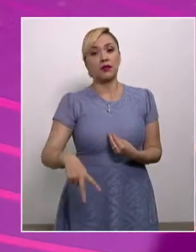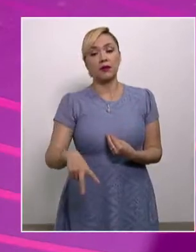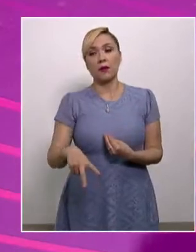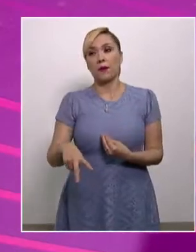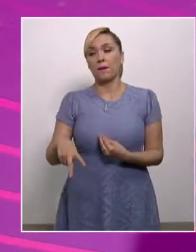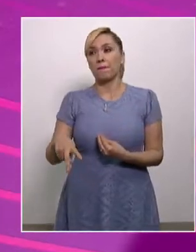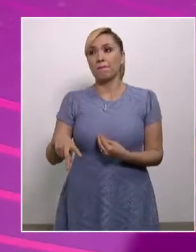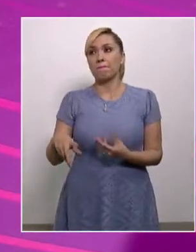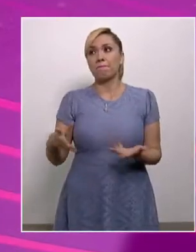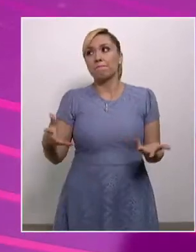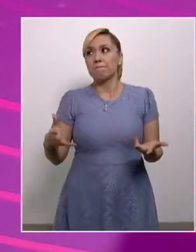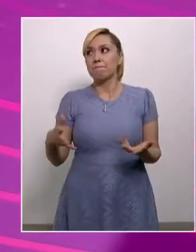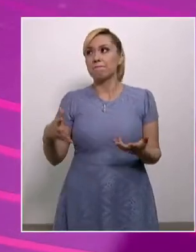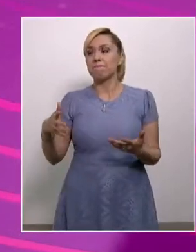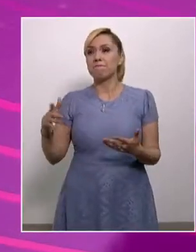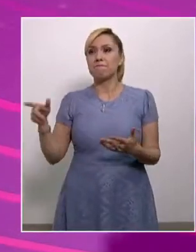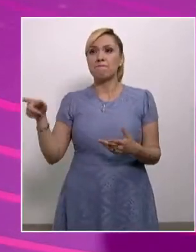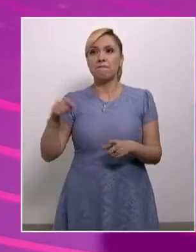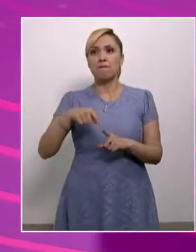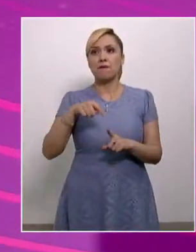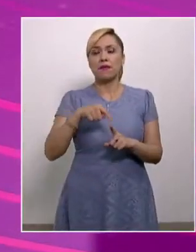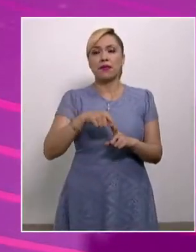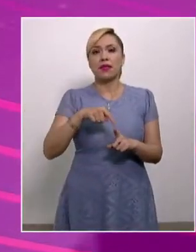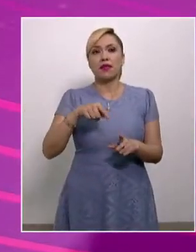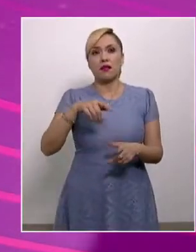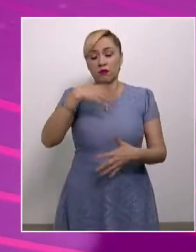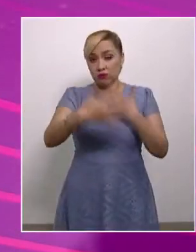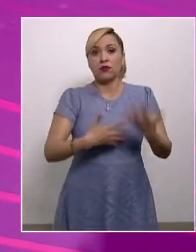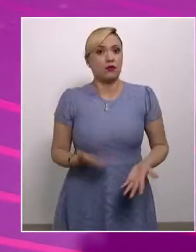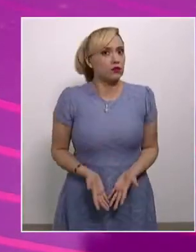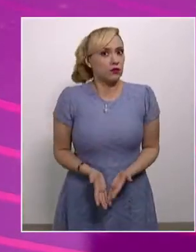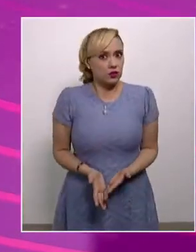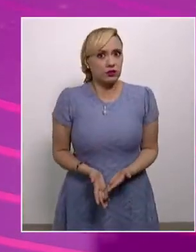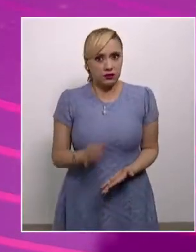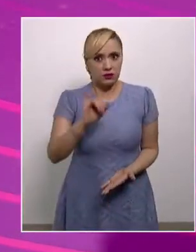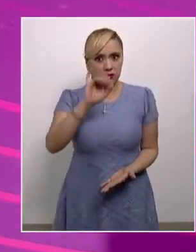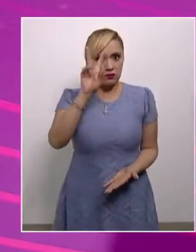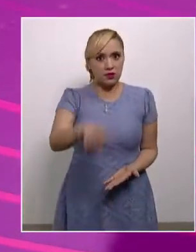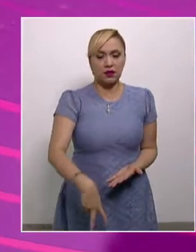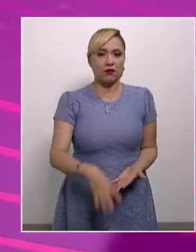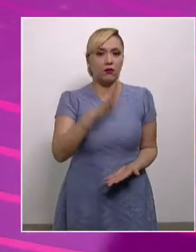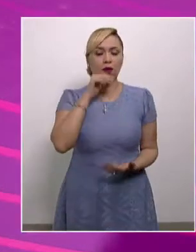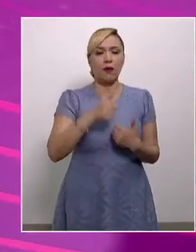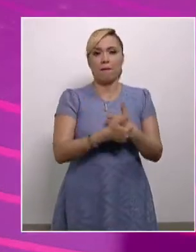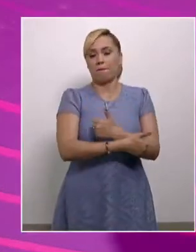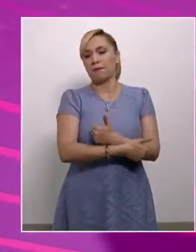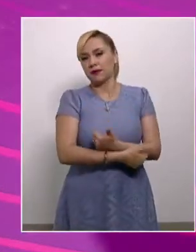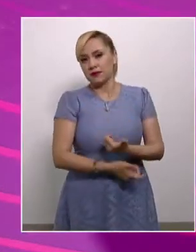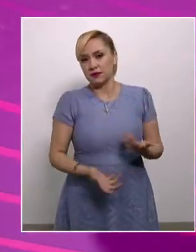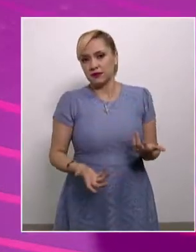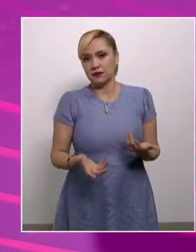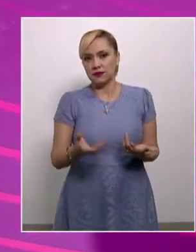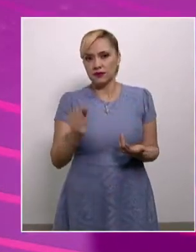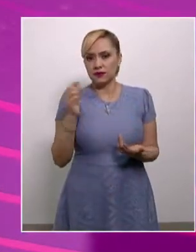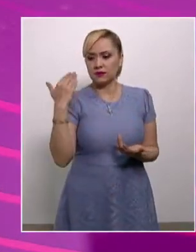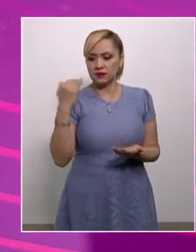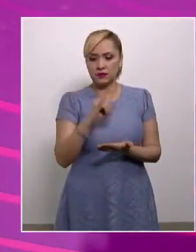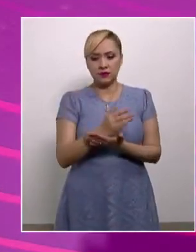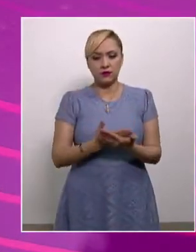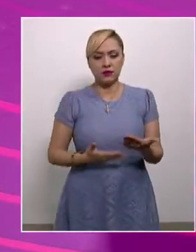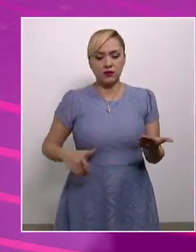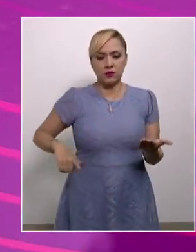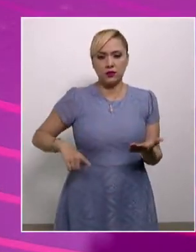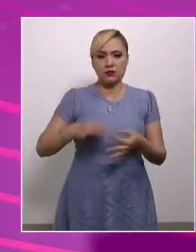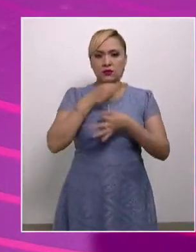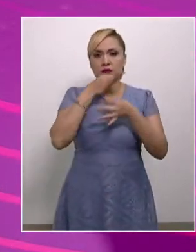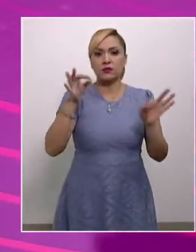población viene huyendo de situaciones de violencia, sí, que México es un país violento, pues sí, no podemos negarlo, o sea, creo que acaba de pasar el informe de gobierno del presidente y el